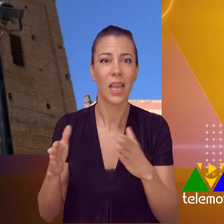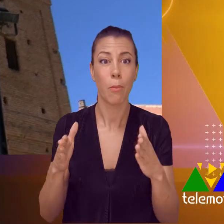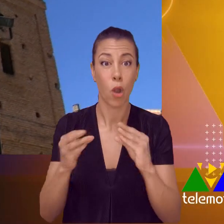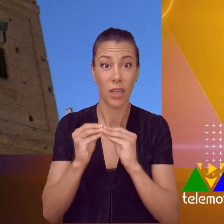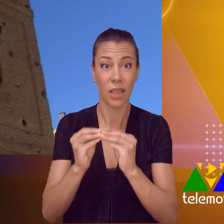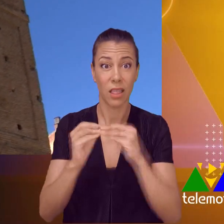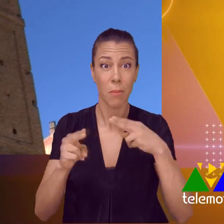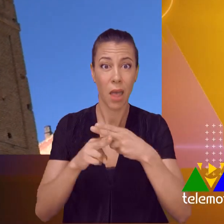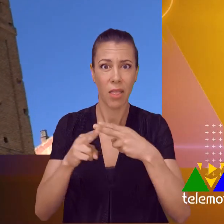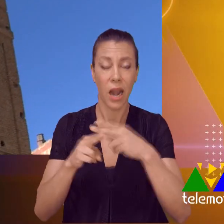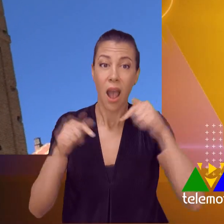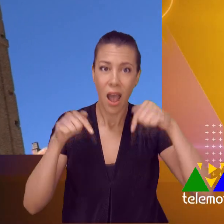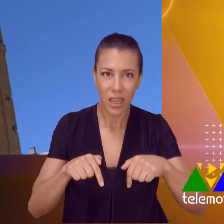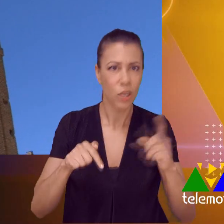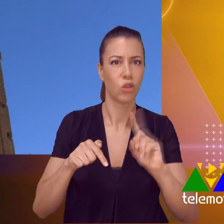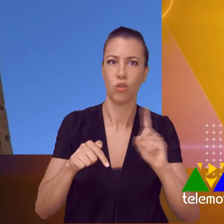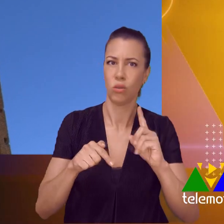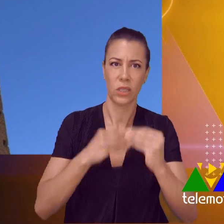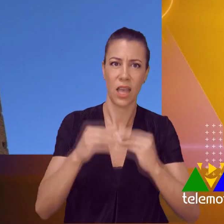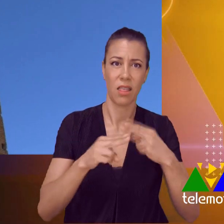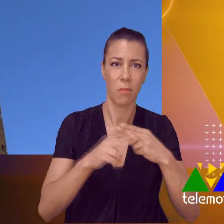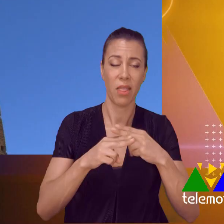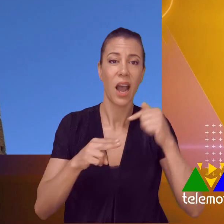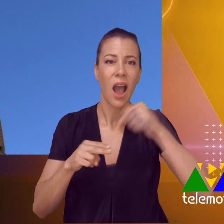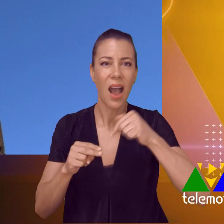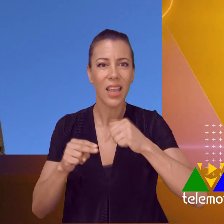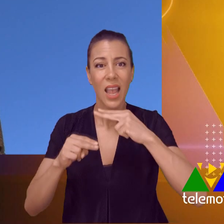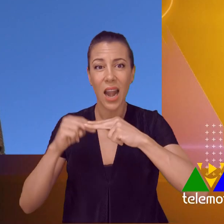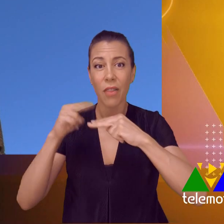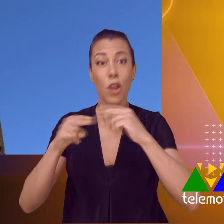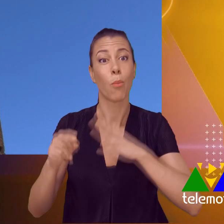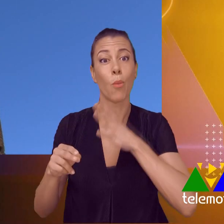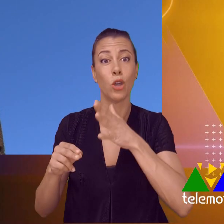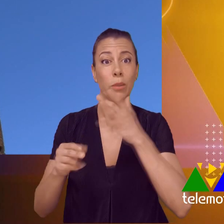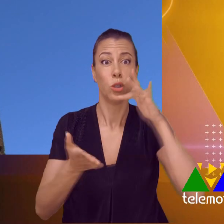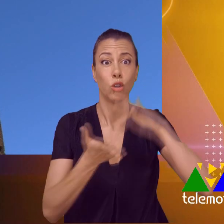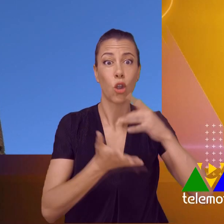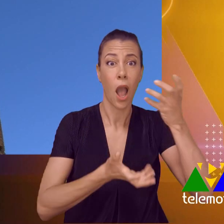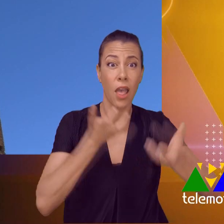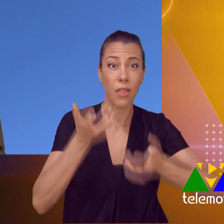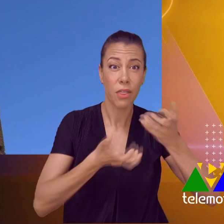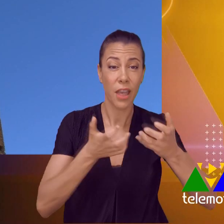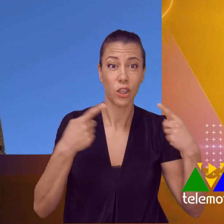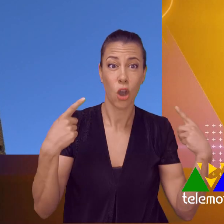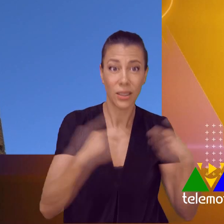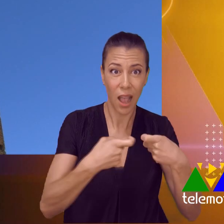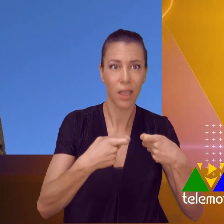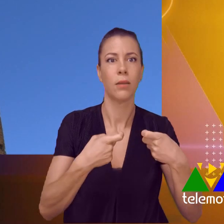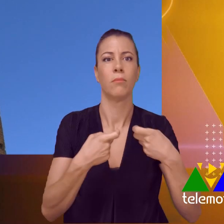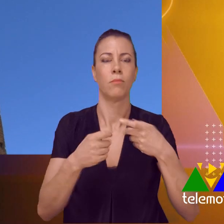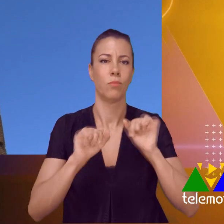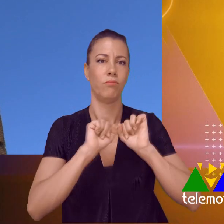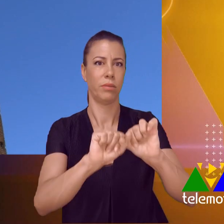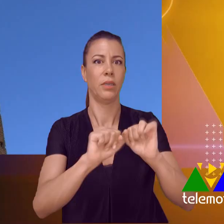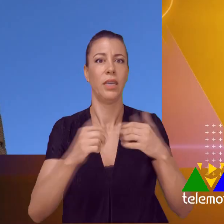de madera, aquí no se hace de madera, aquí se hace de ladrillo para evitar los incendios en caso de ataque, y se construye pues, con un modelo